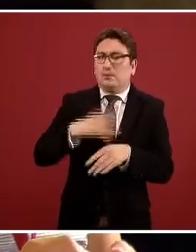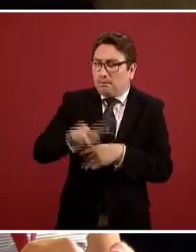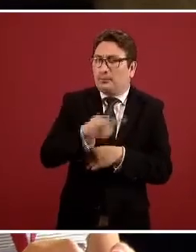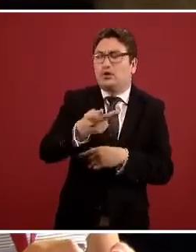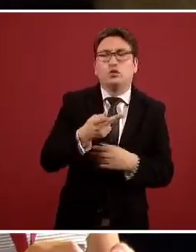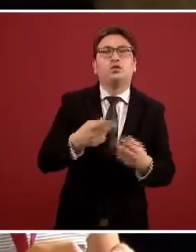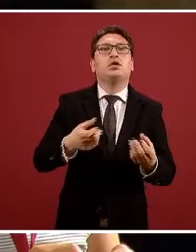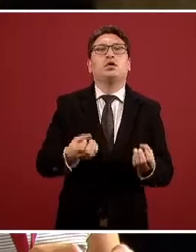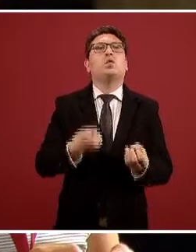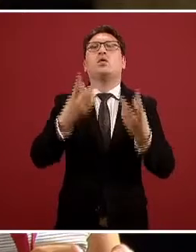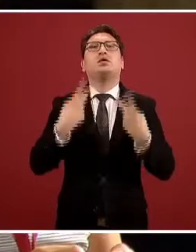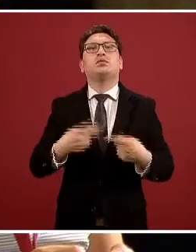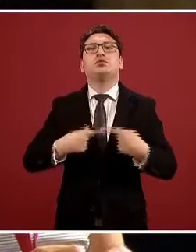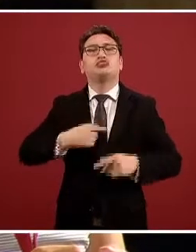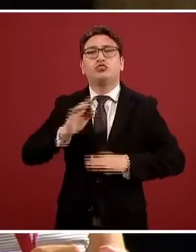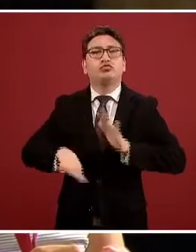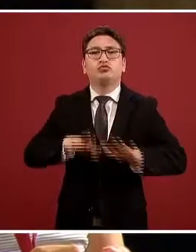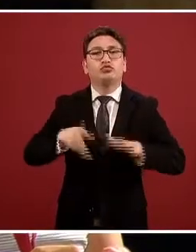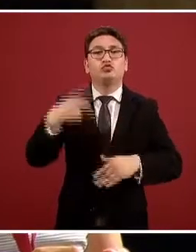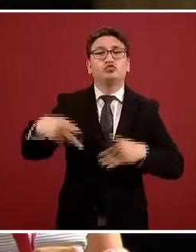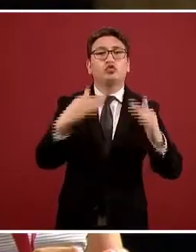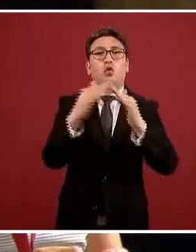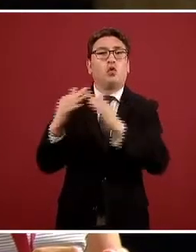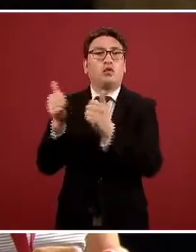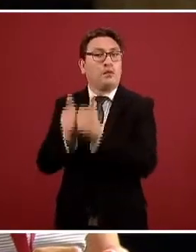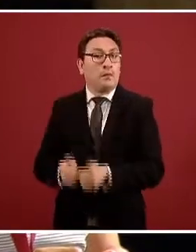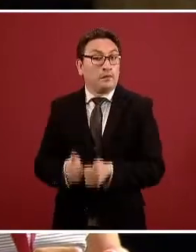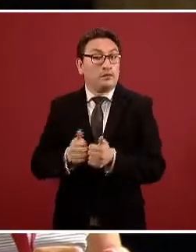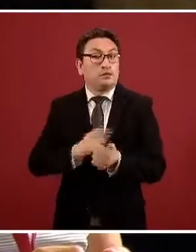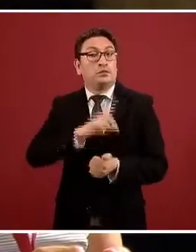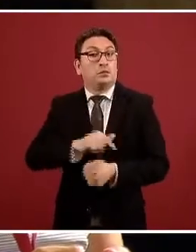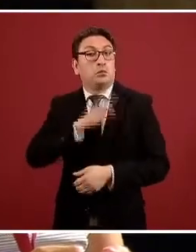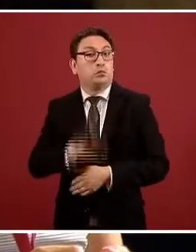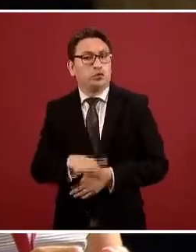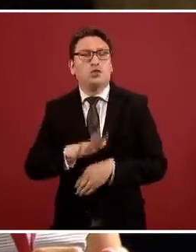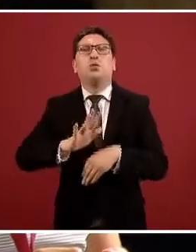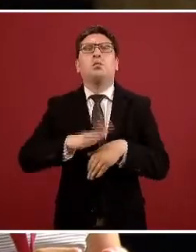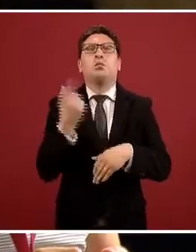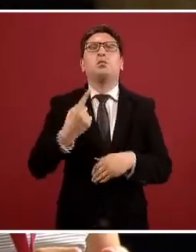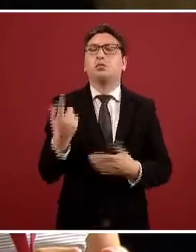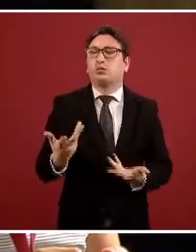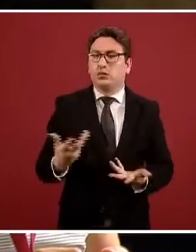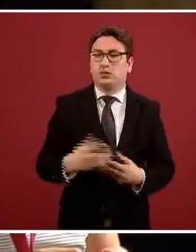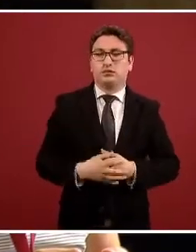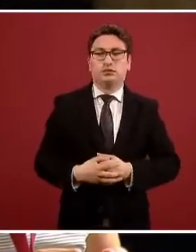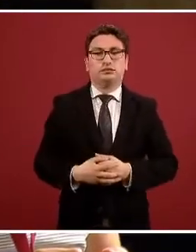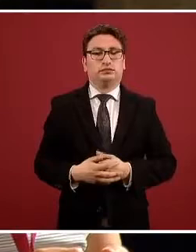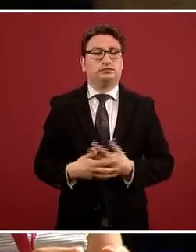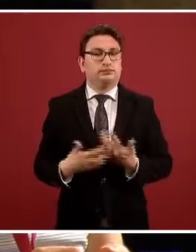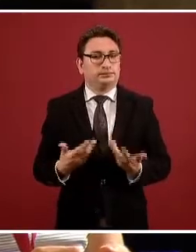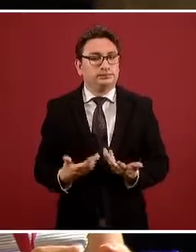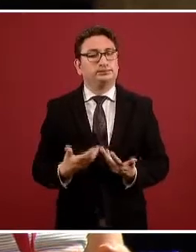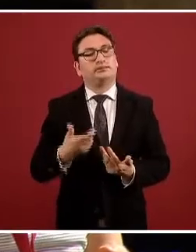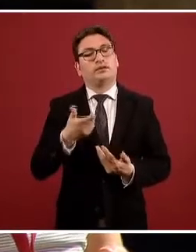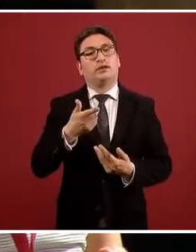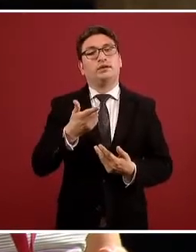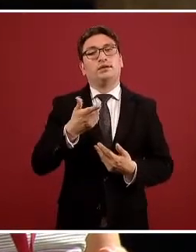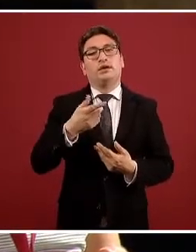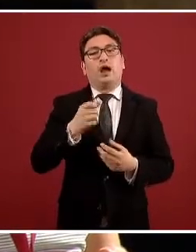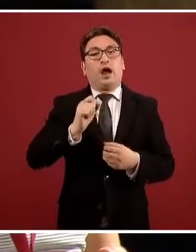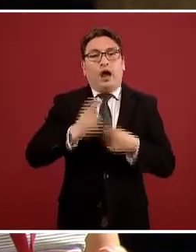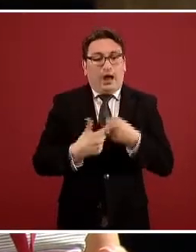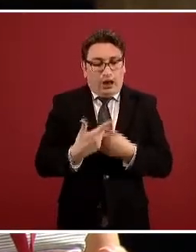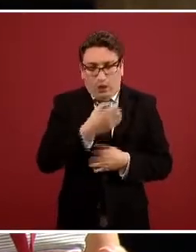cuántos pacientes están falleciendo en sus domicilios, por qué razón podría ser, y bueno, si hay algún